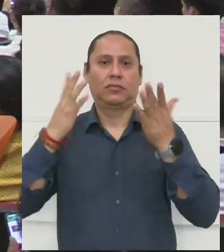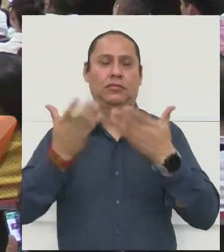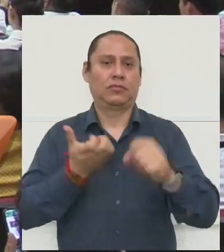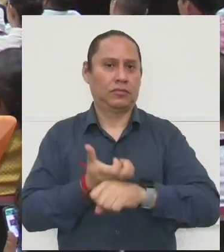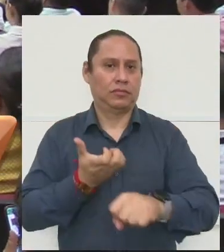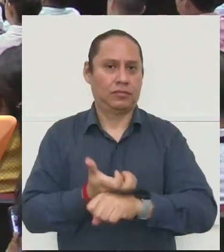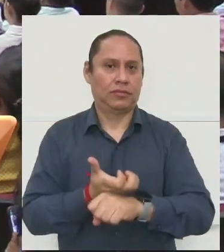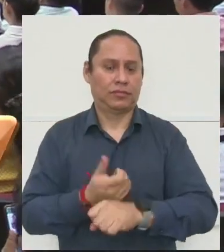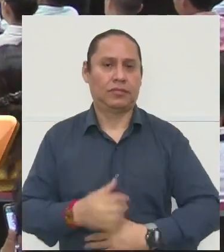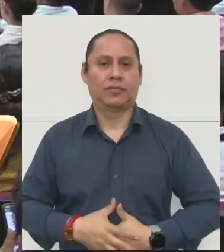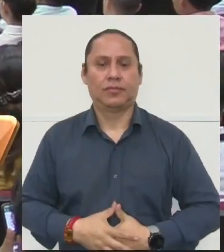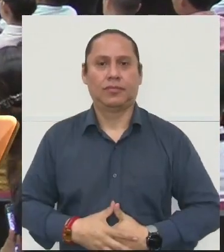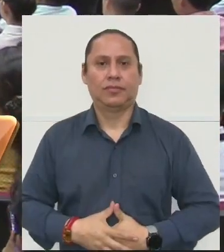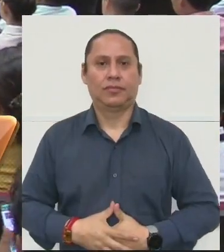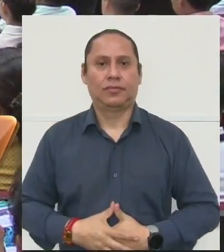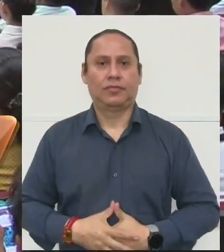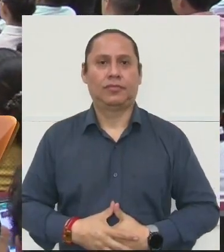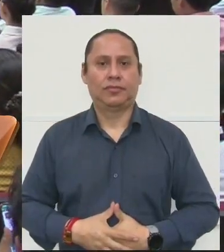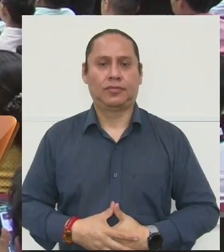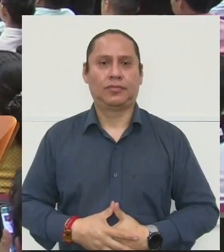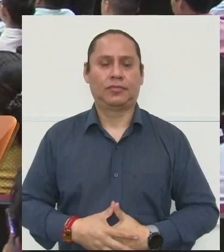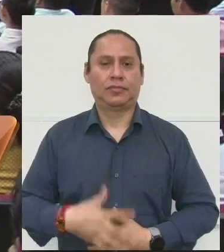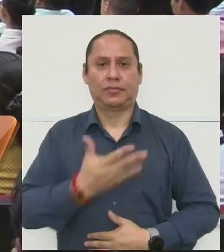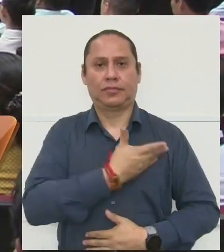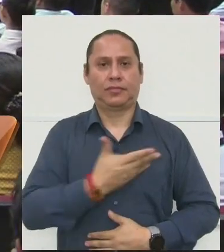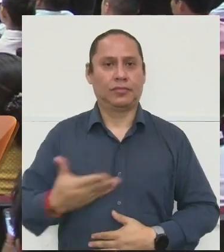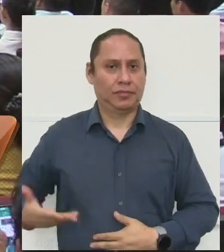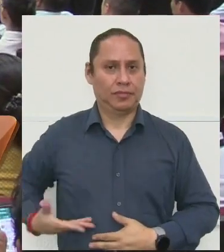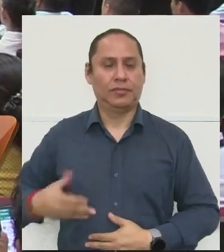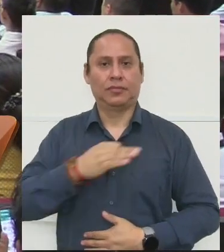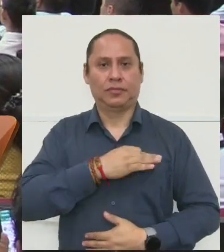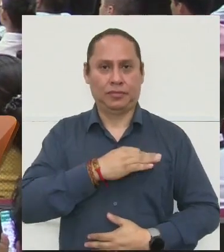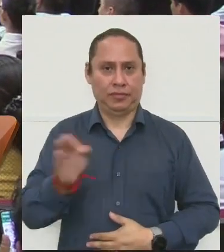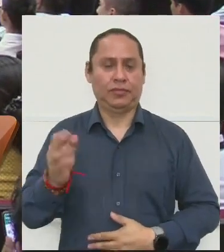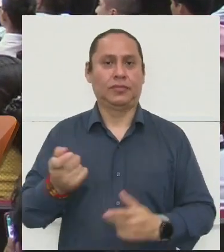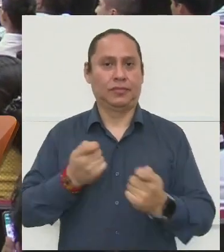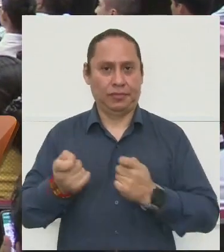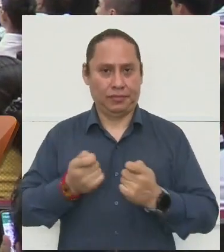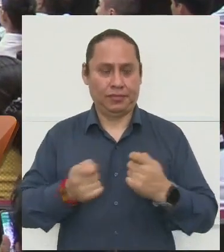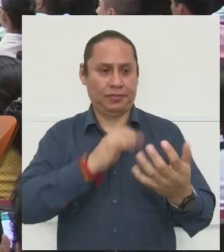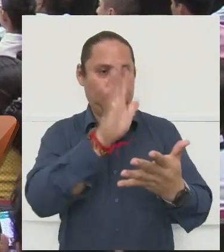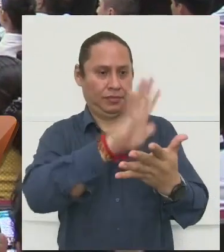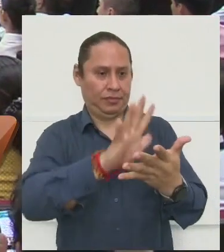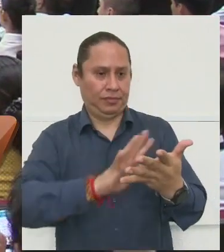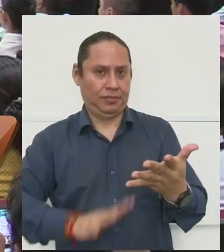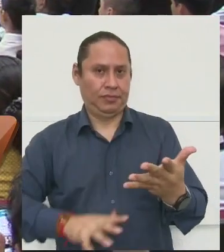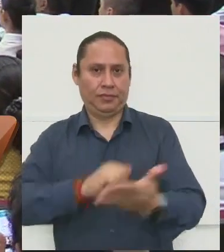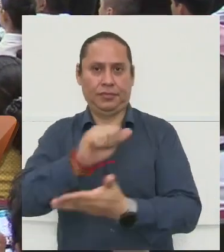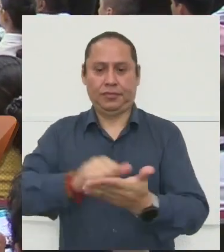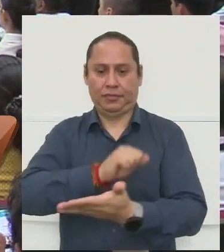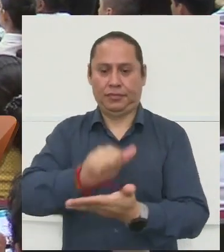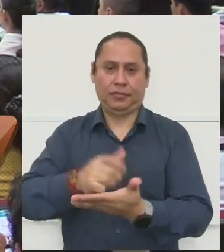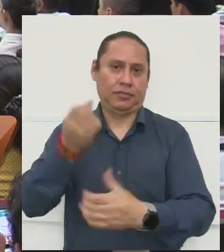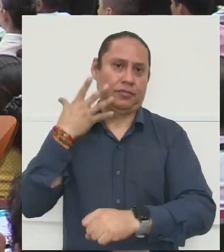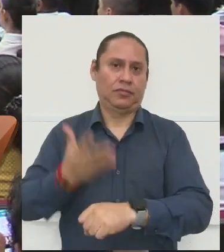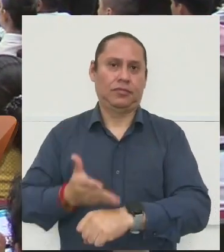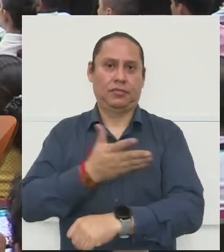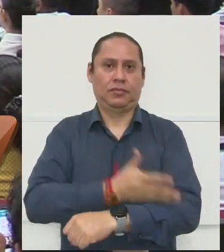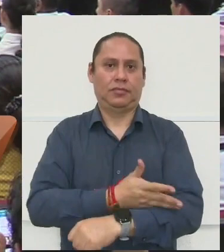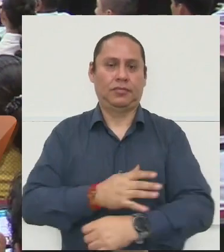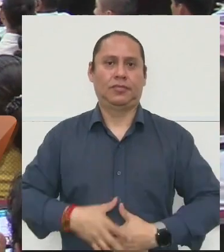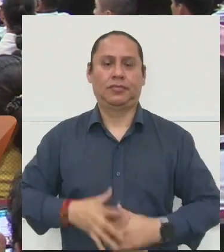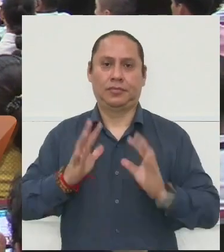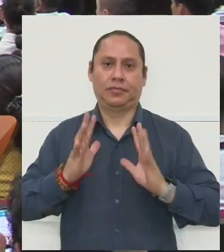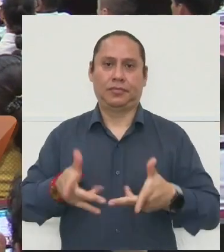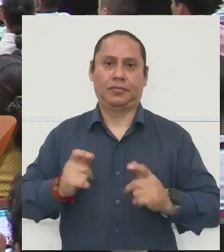de este honorable congreso del estado esta presidencia se permite proponer que se dispense el trámite de la lectura del acta de la sesión